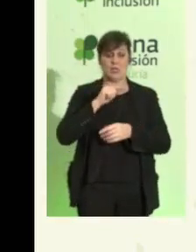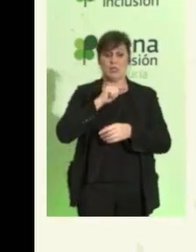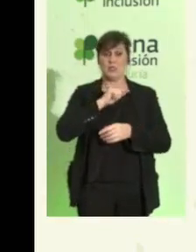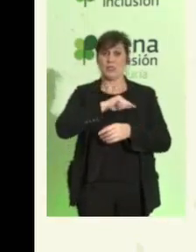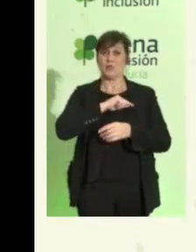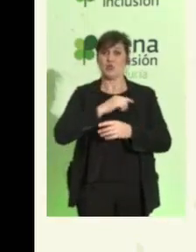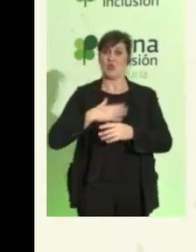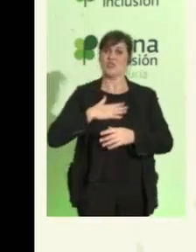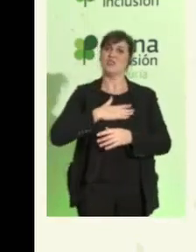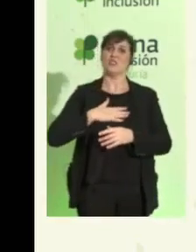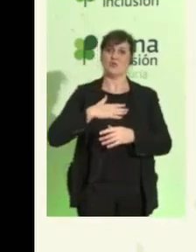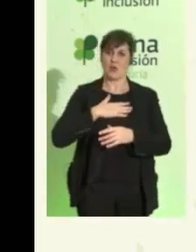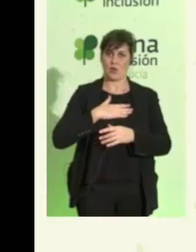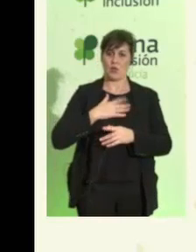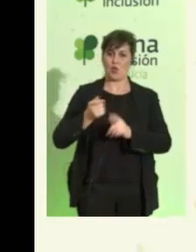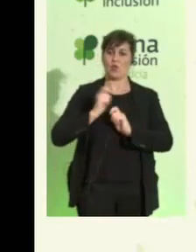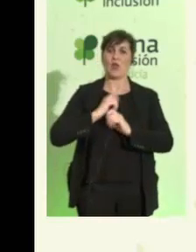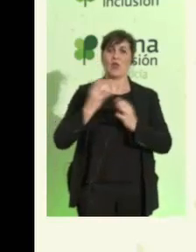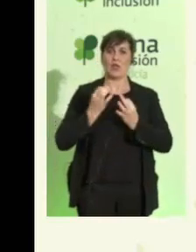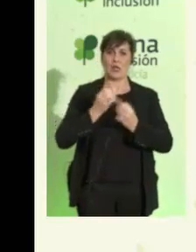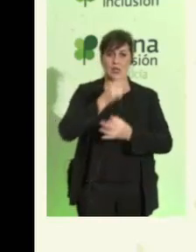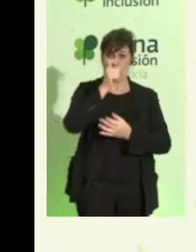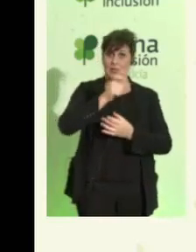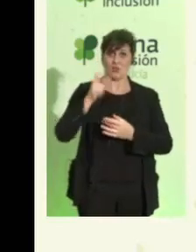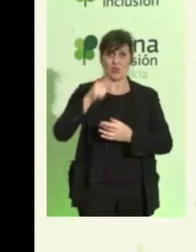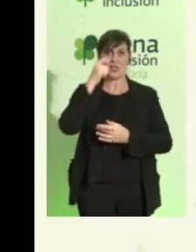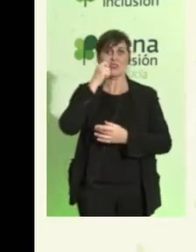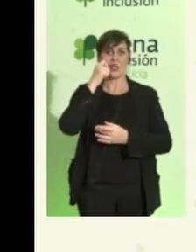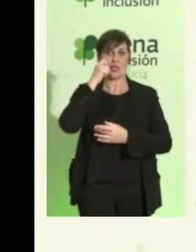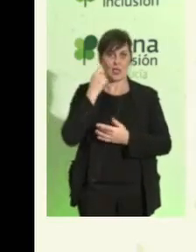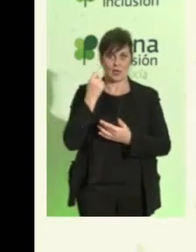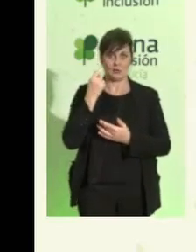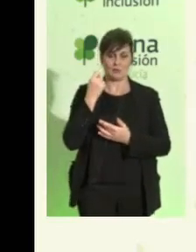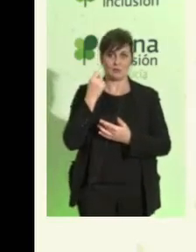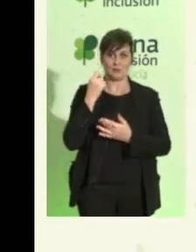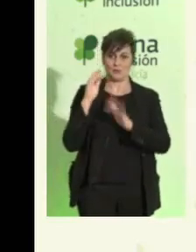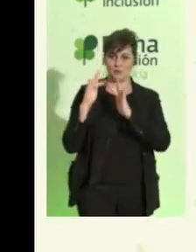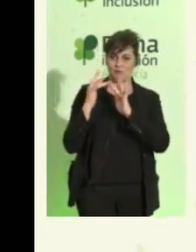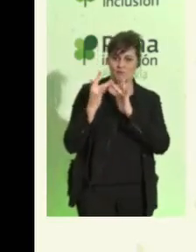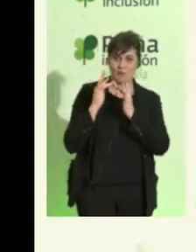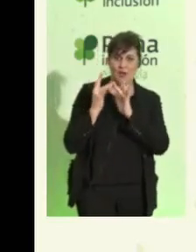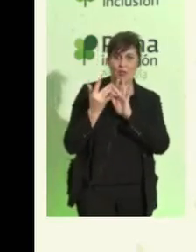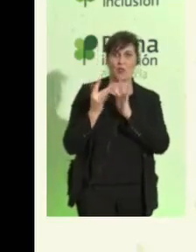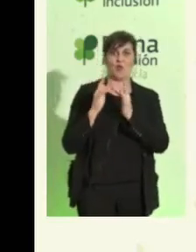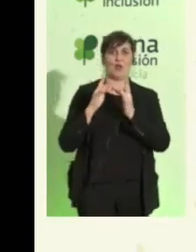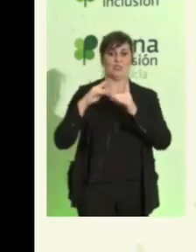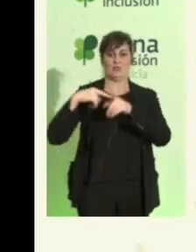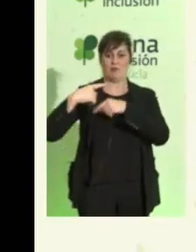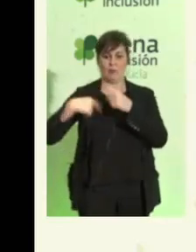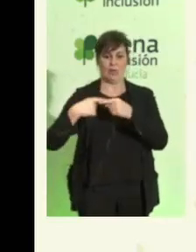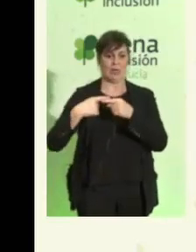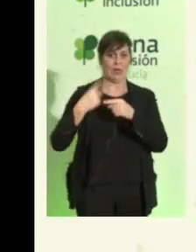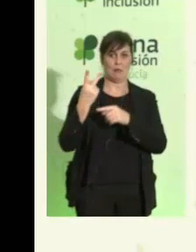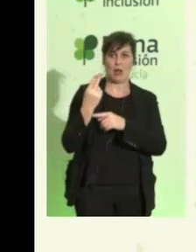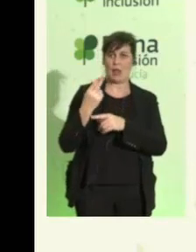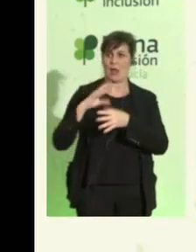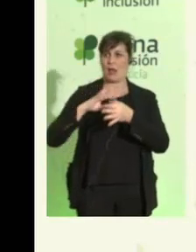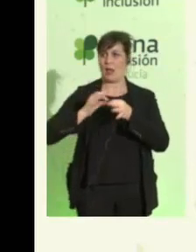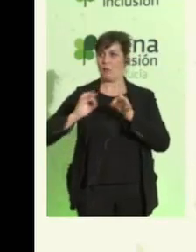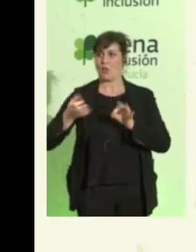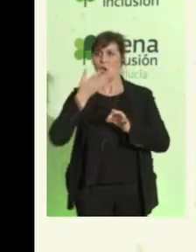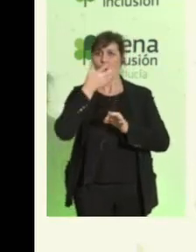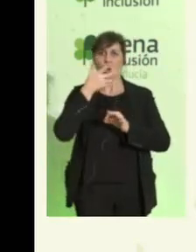las personas, la gente, gente que te quieren y a las que quieres, tu pareja, tu familia, tus mejores amigos, los conocidos,